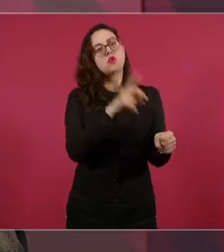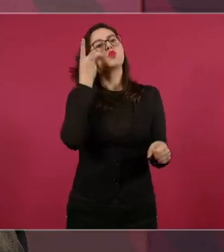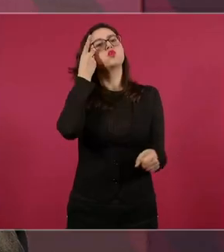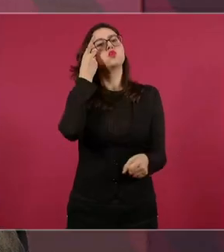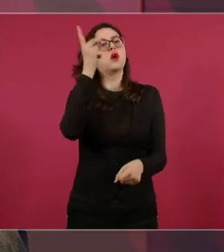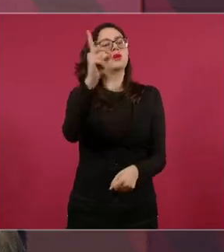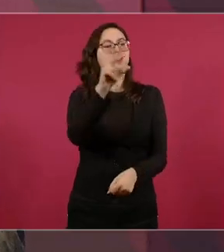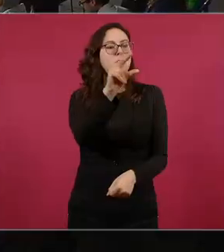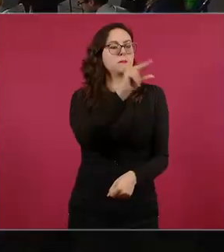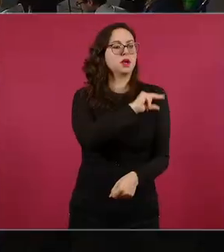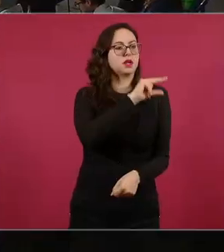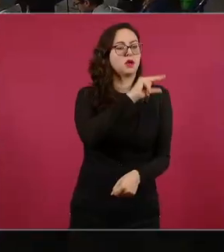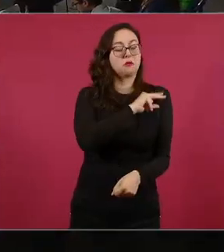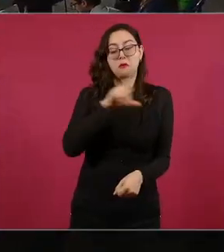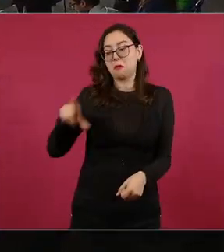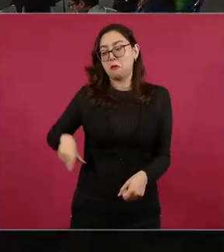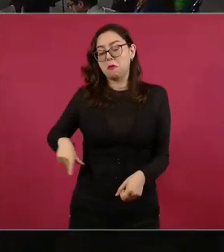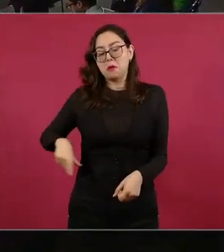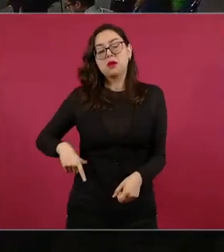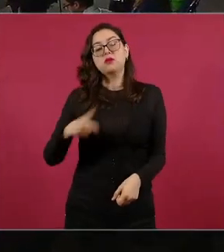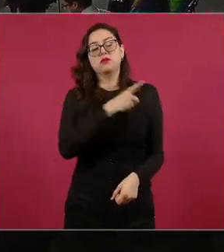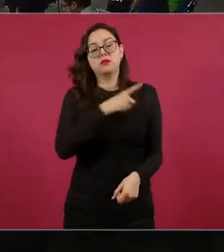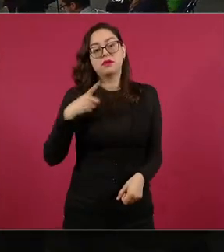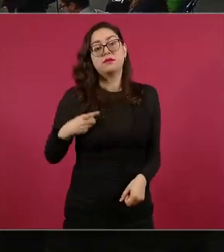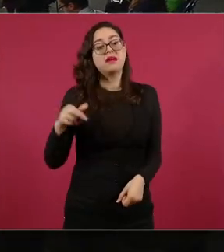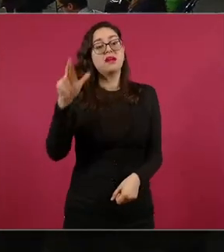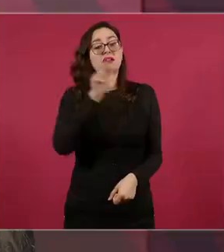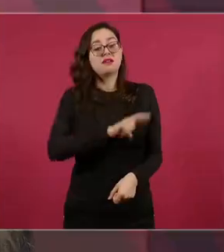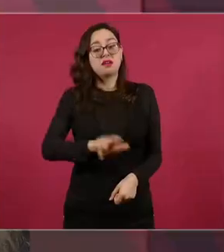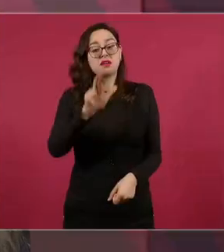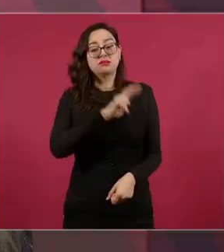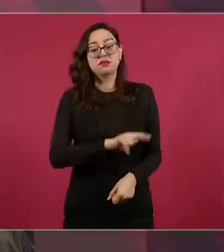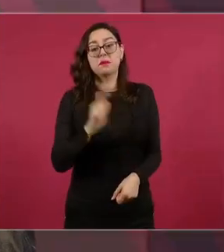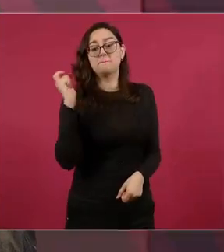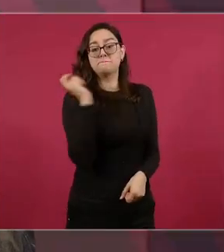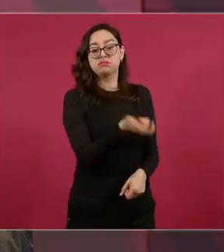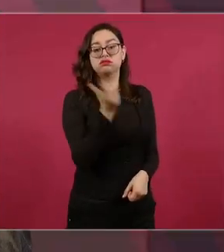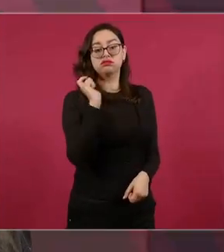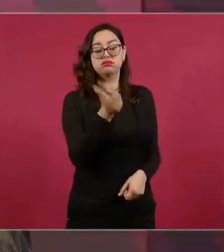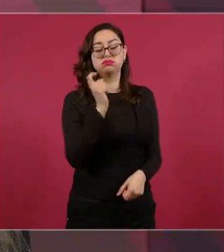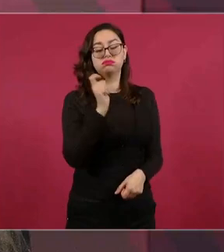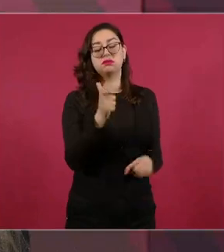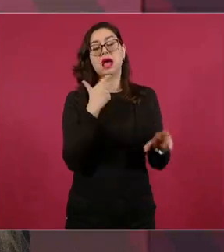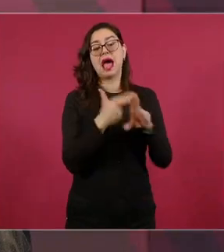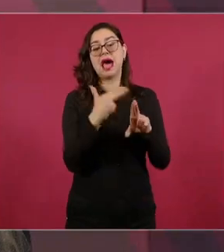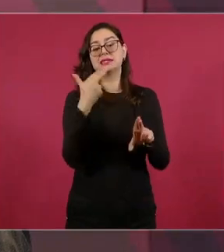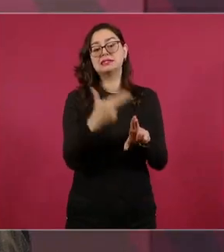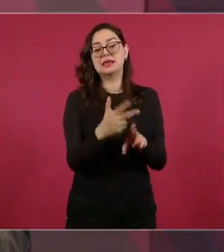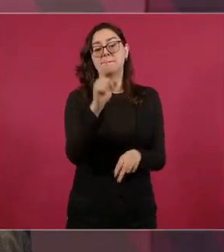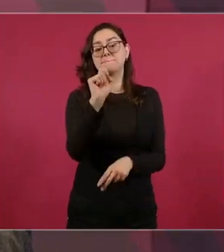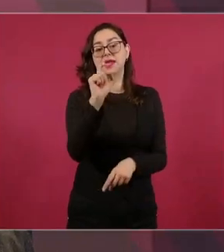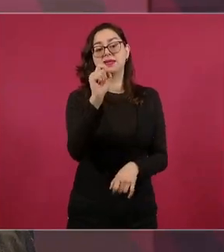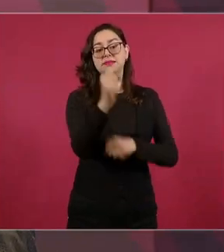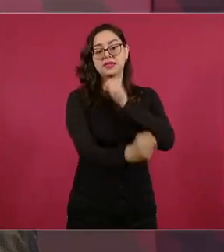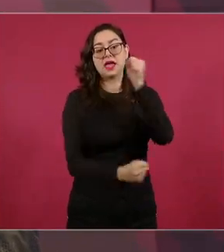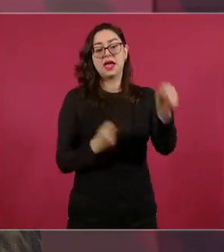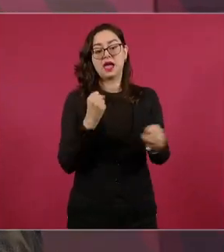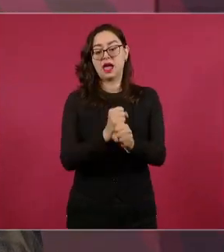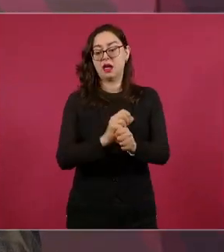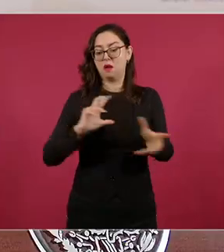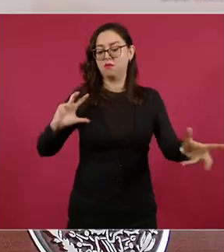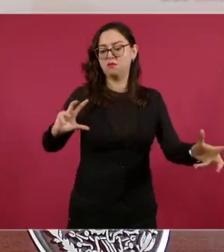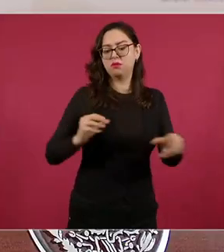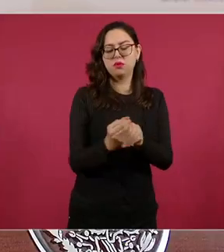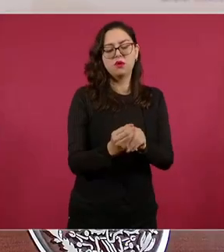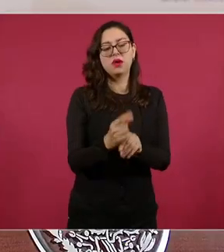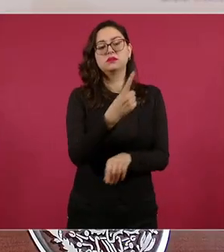que en 20 años tenemos que pagar 140 mil millones de